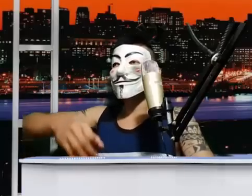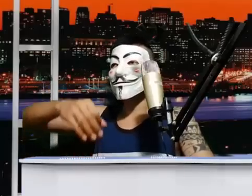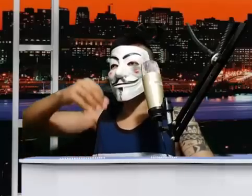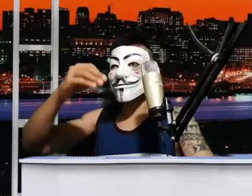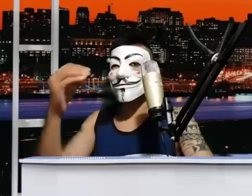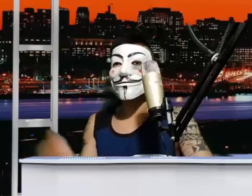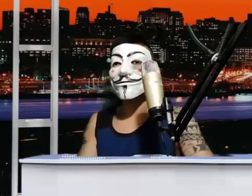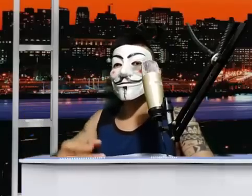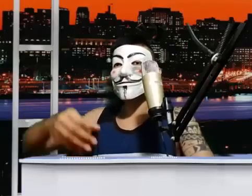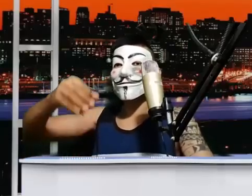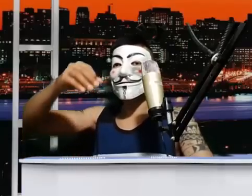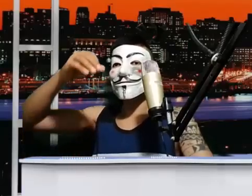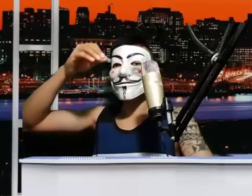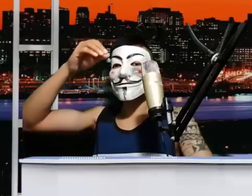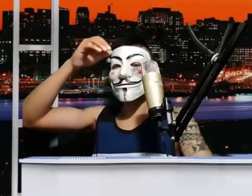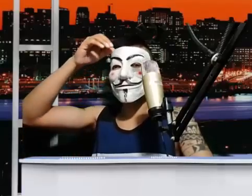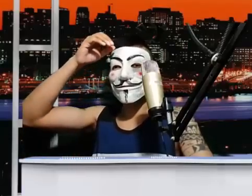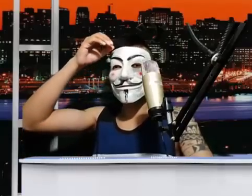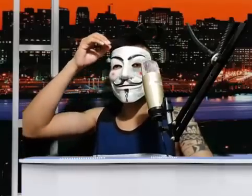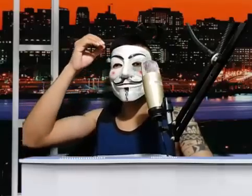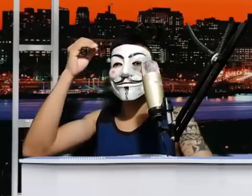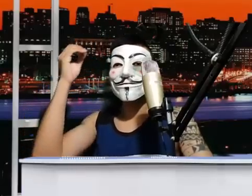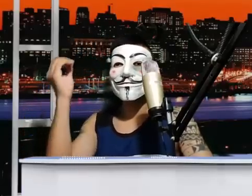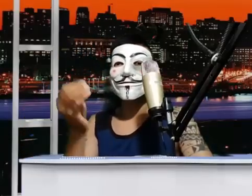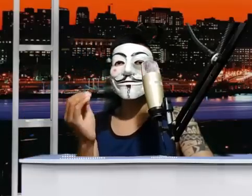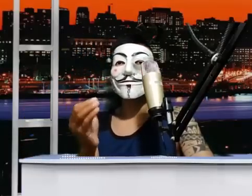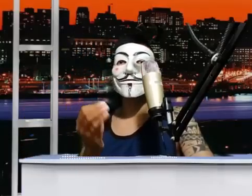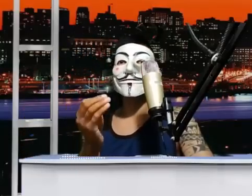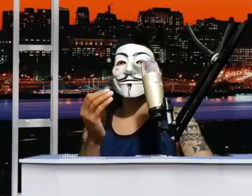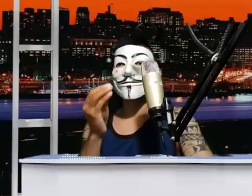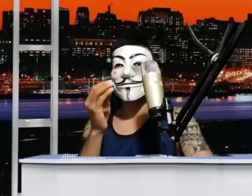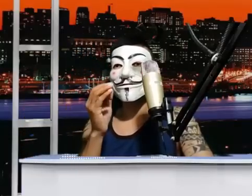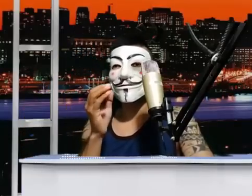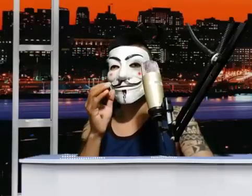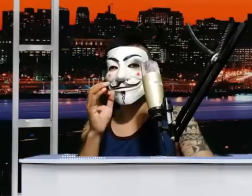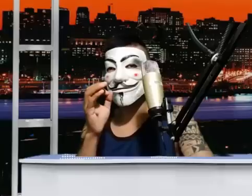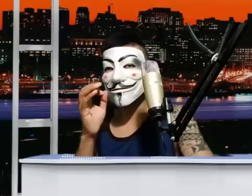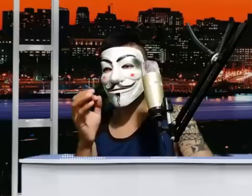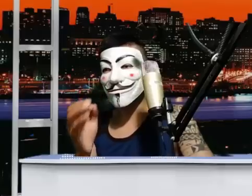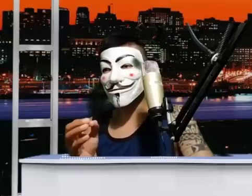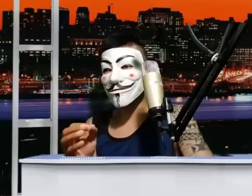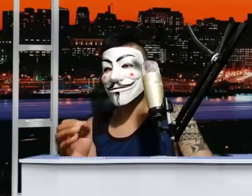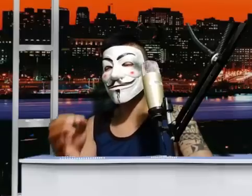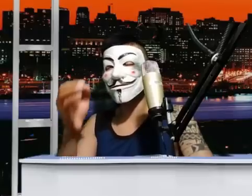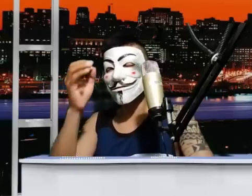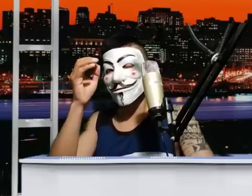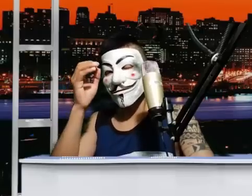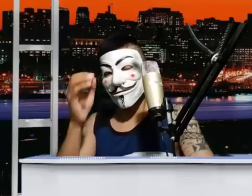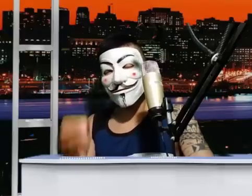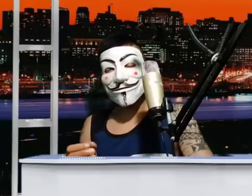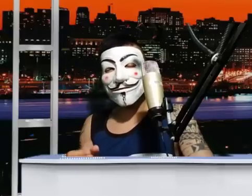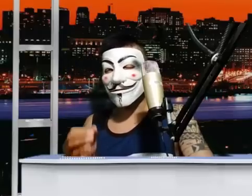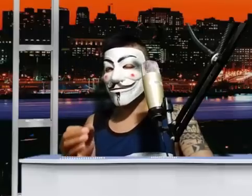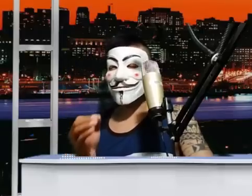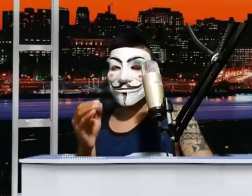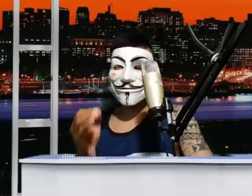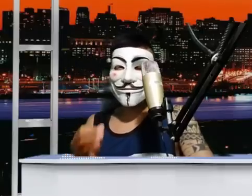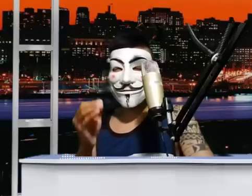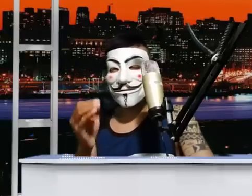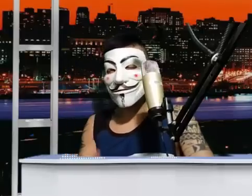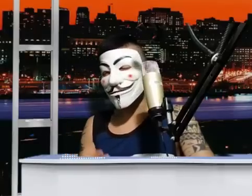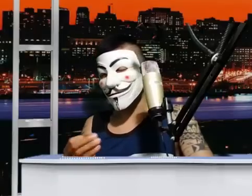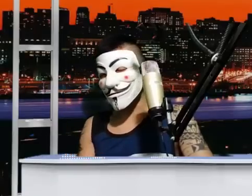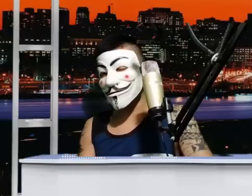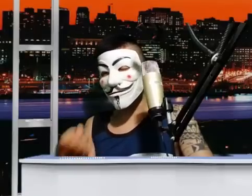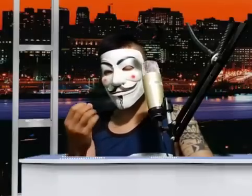reelegirse y que los troles y que Nayib Bukele se está gastando un montón de dinero para desprestigiar a los de la oposición. Bueno, creo que ustedes